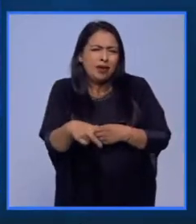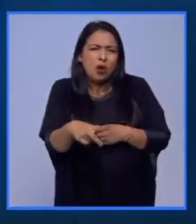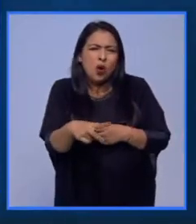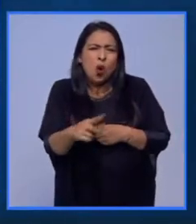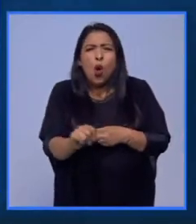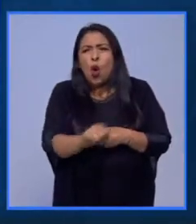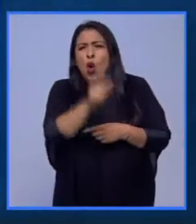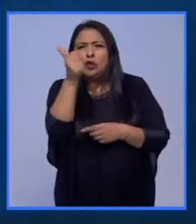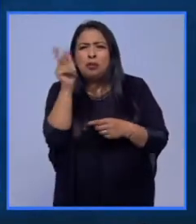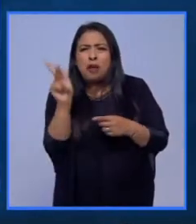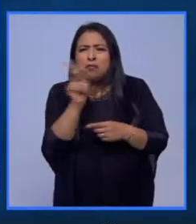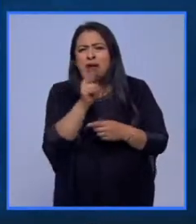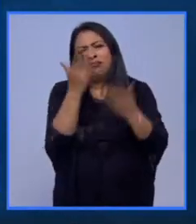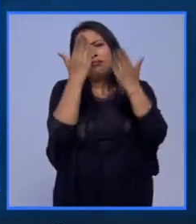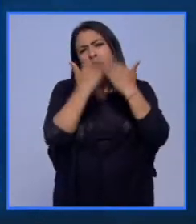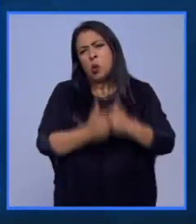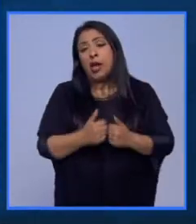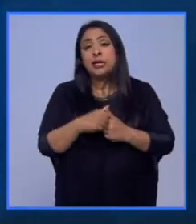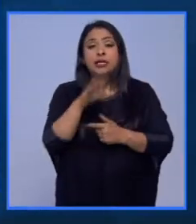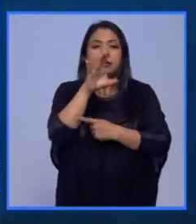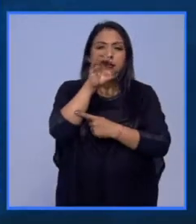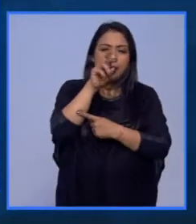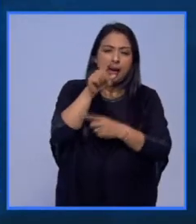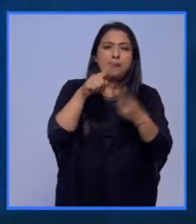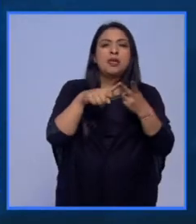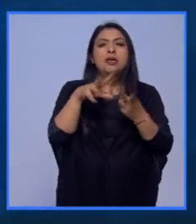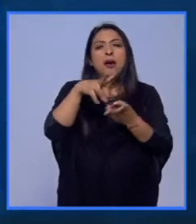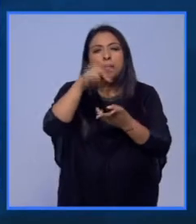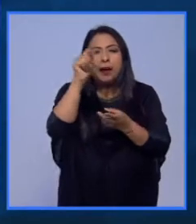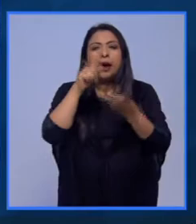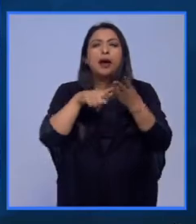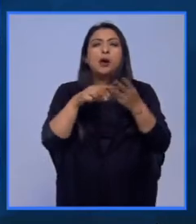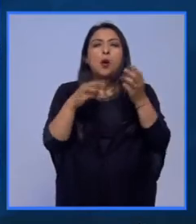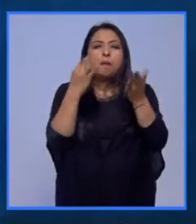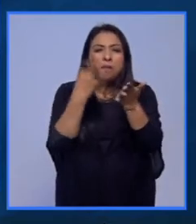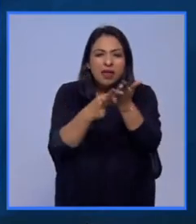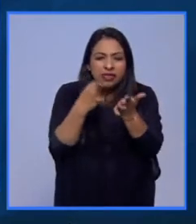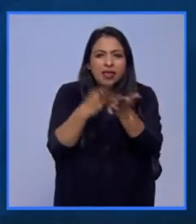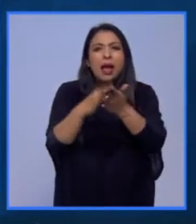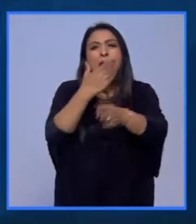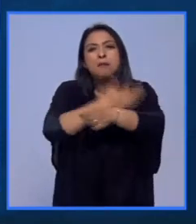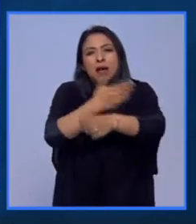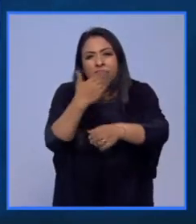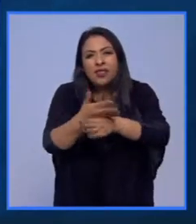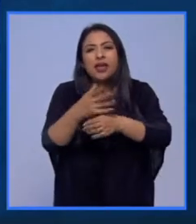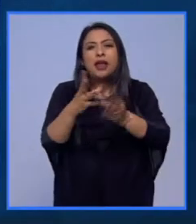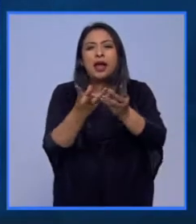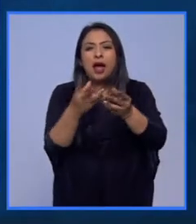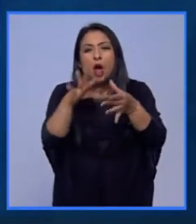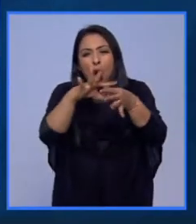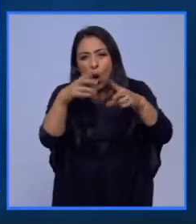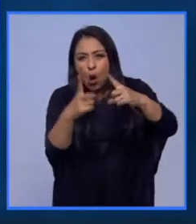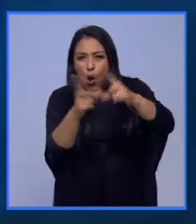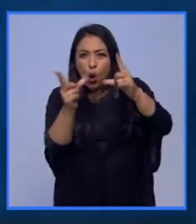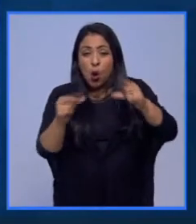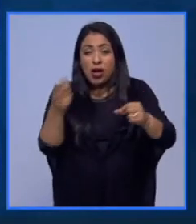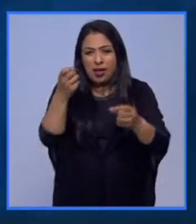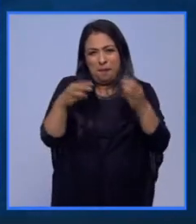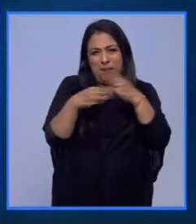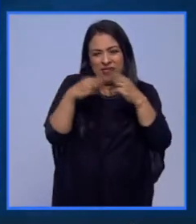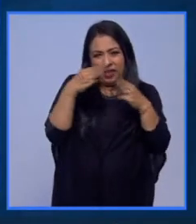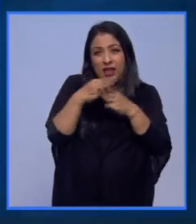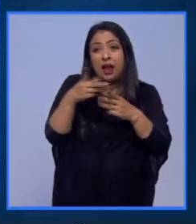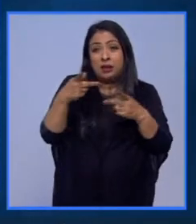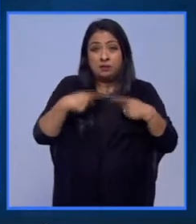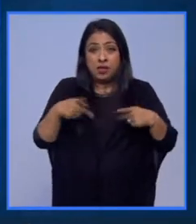dos. Cerámica, barro, metal, madera, flores y hoja de palma son algunos de los materiales con los que los artesanos han elaborado